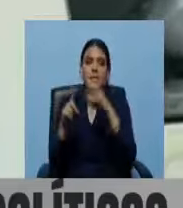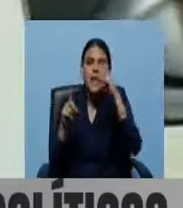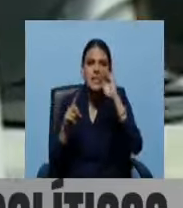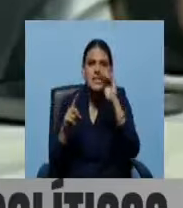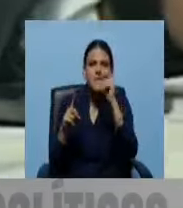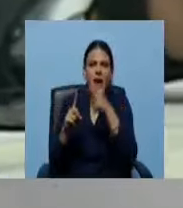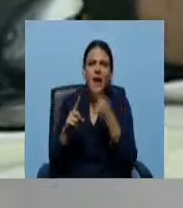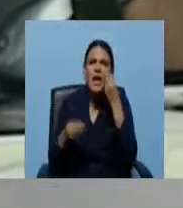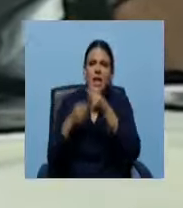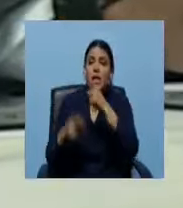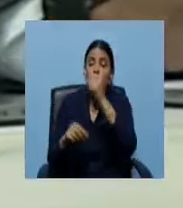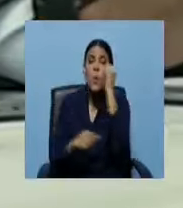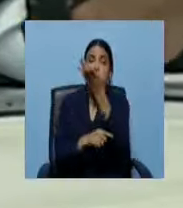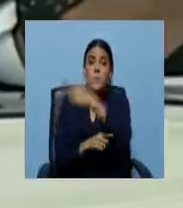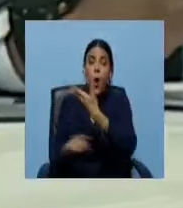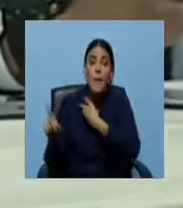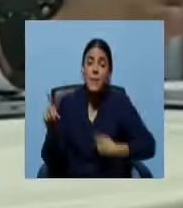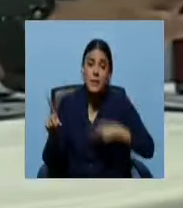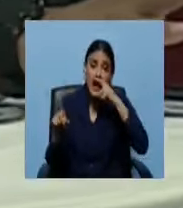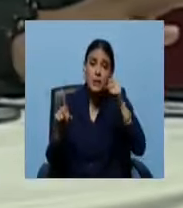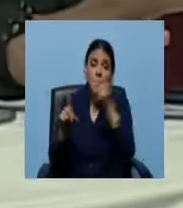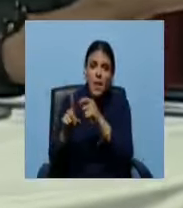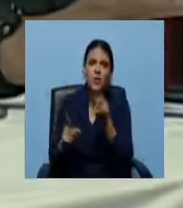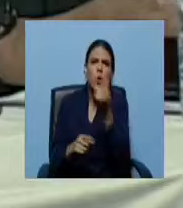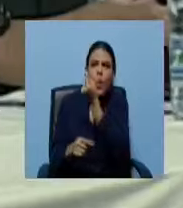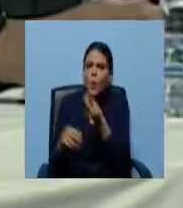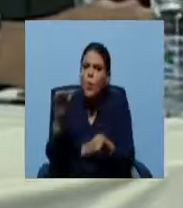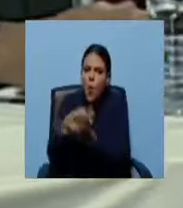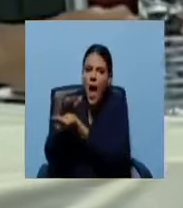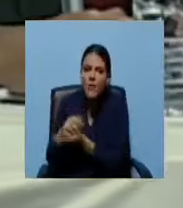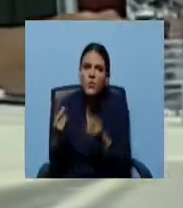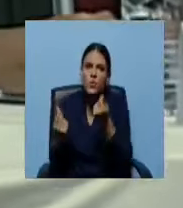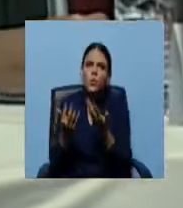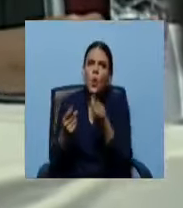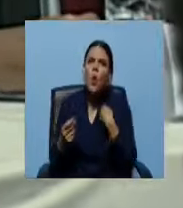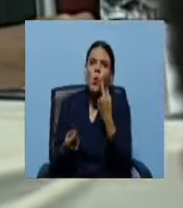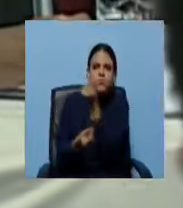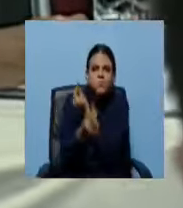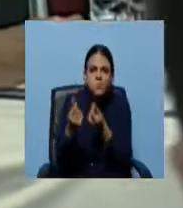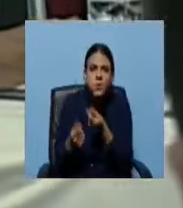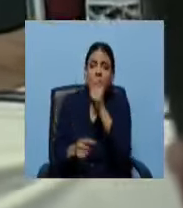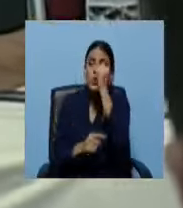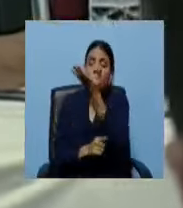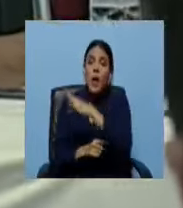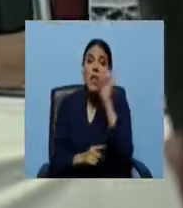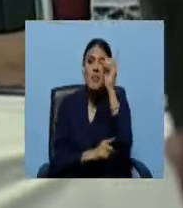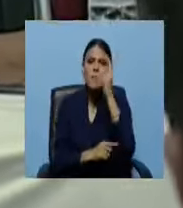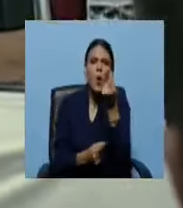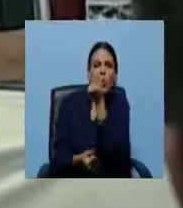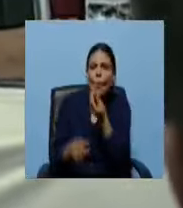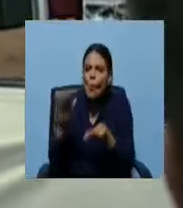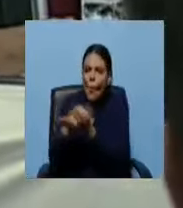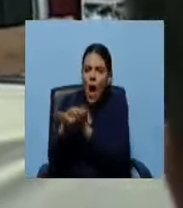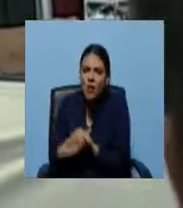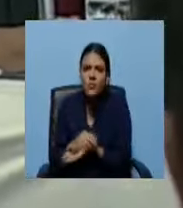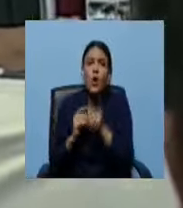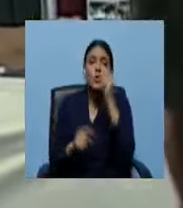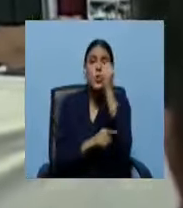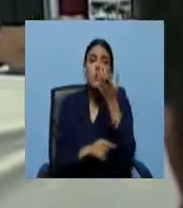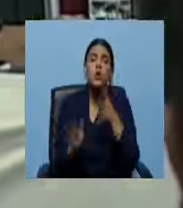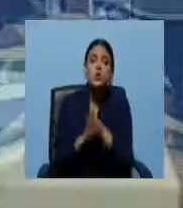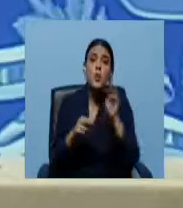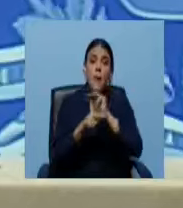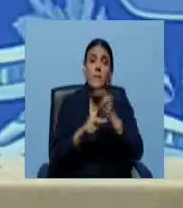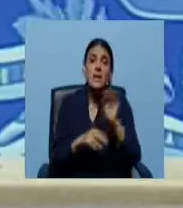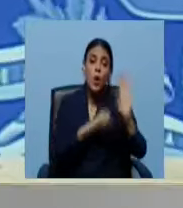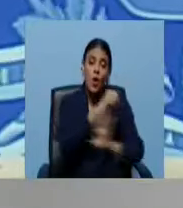diciendo si asesinan al presidente esto cuesta tanto, si asesinan a un diputado cuesta tanto, si asesinan al ministro de la Defensa